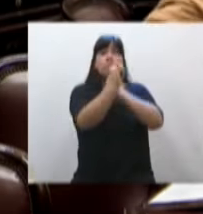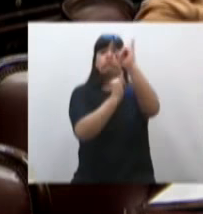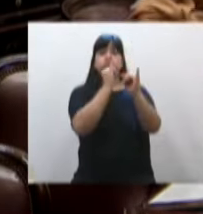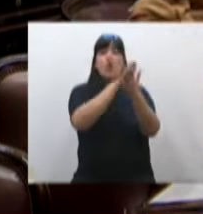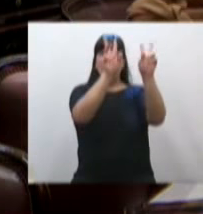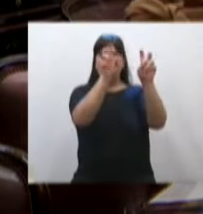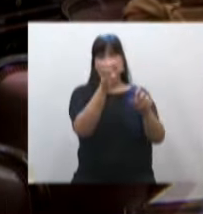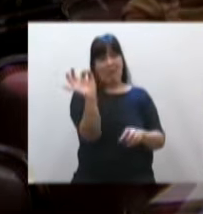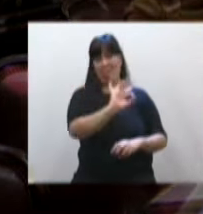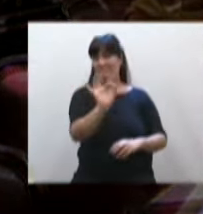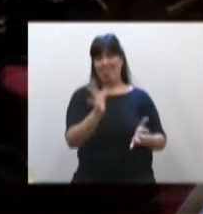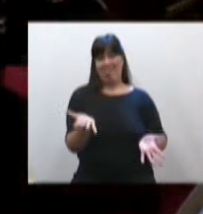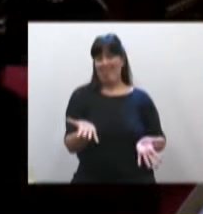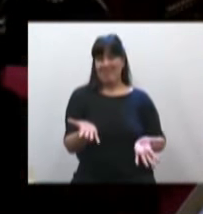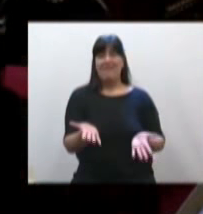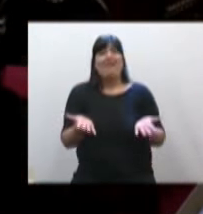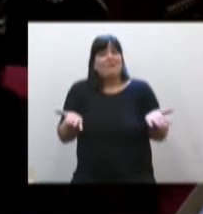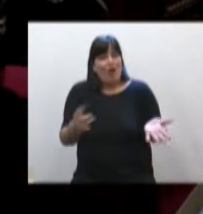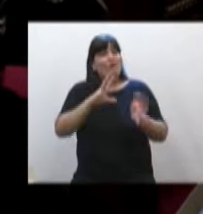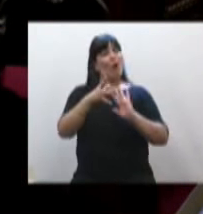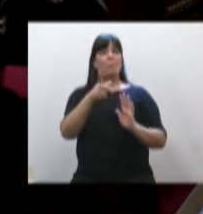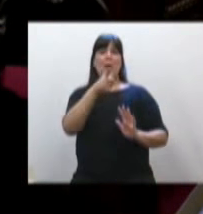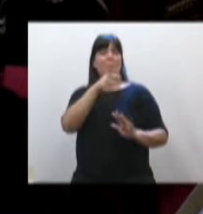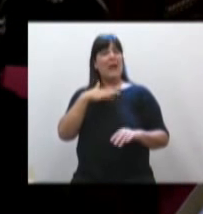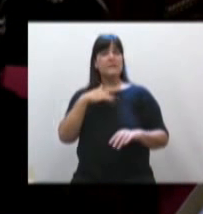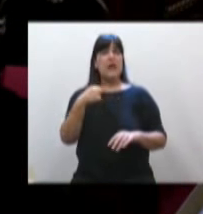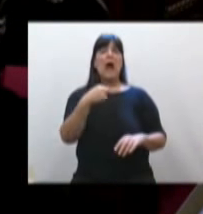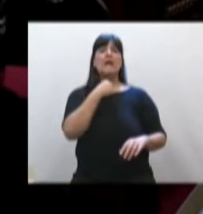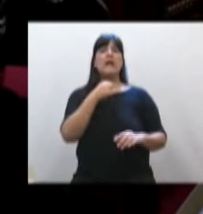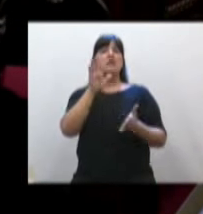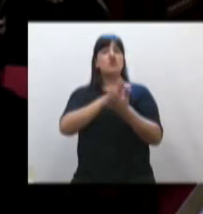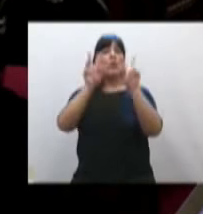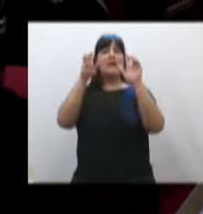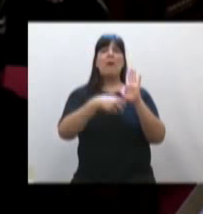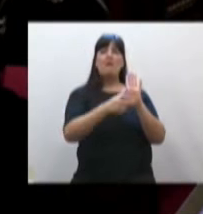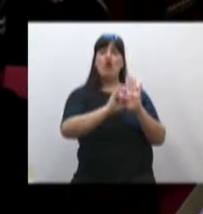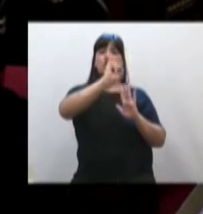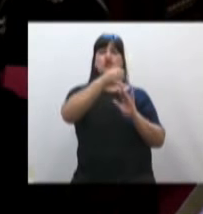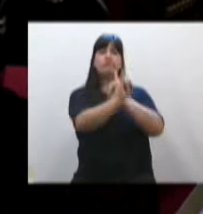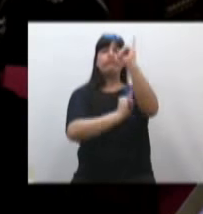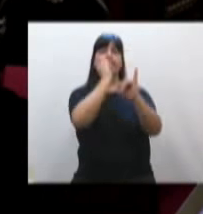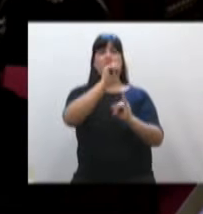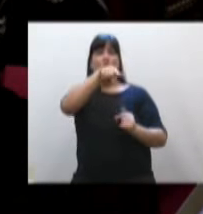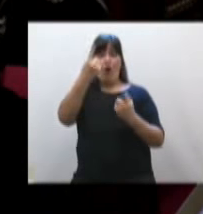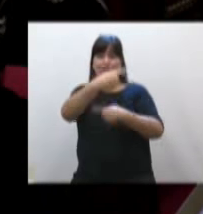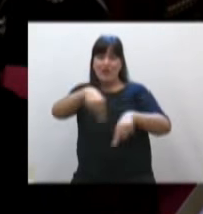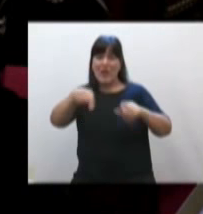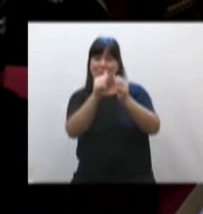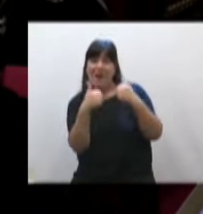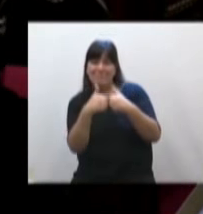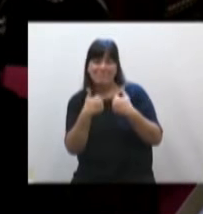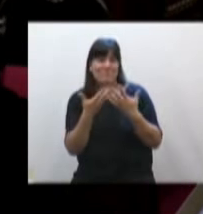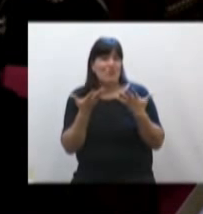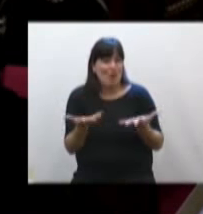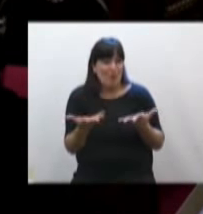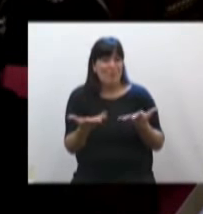mujeres que van a llevar a cabo esta práctica. Y por el otro lado, bueno, hay una cuestión de desde cuándo es la concepción. También